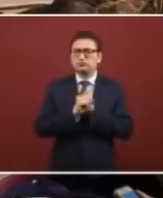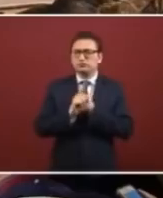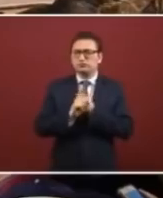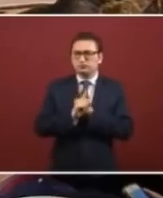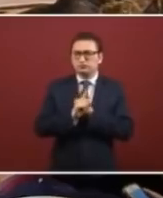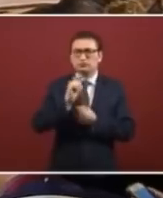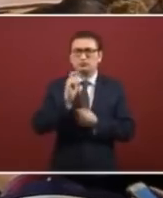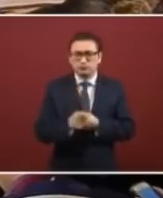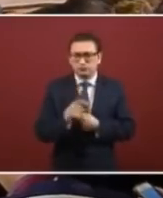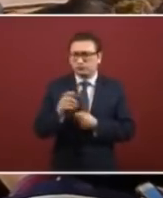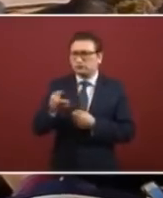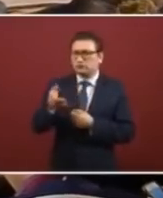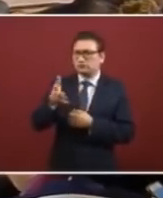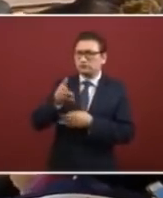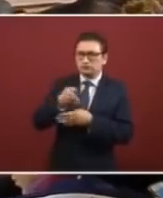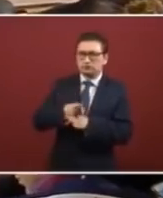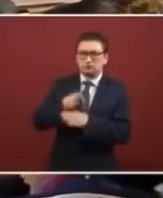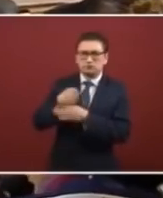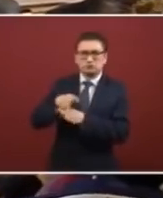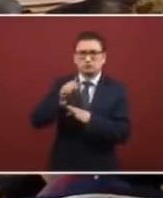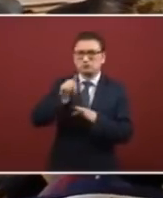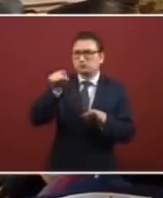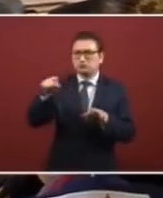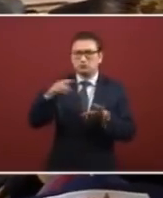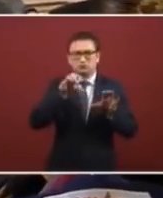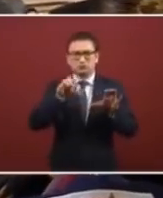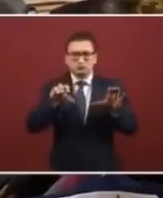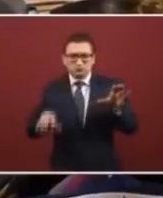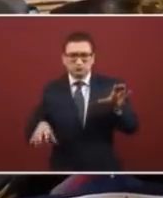sucursales bancarias en todo el país,